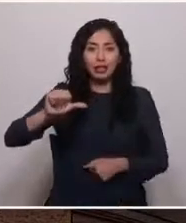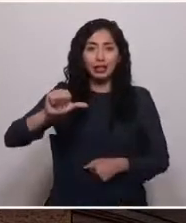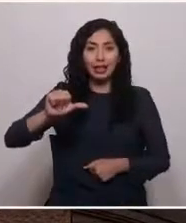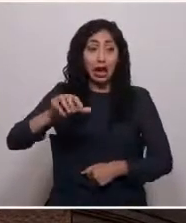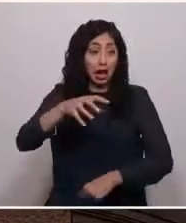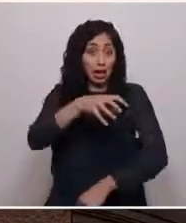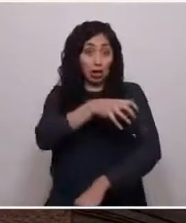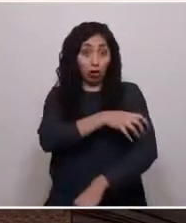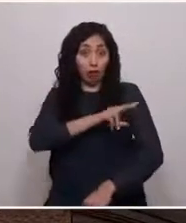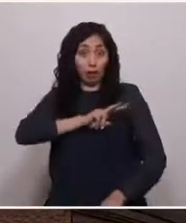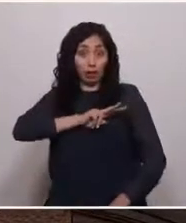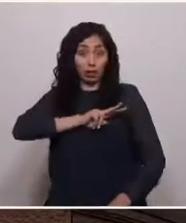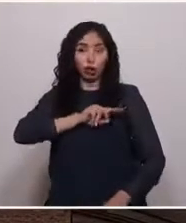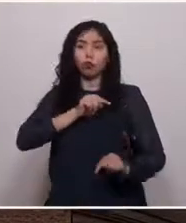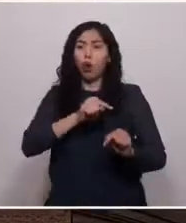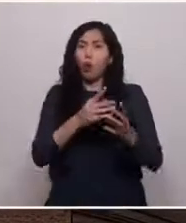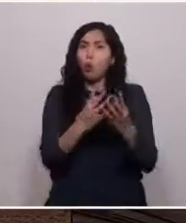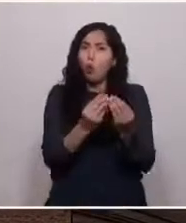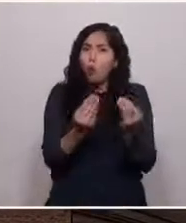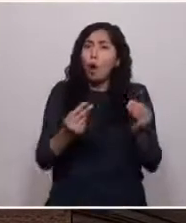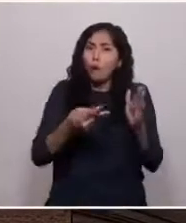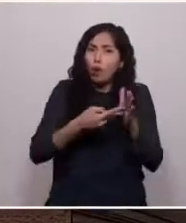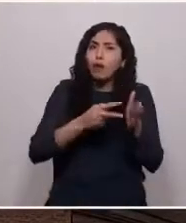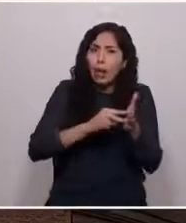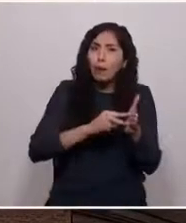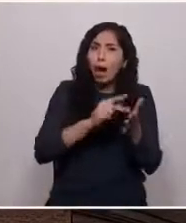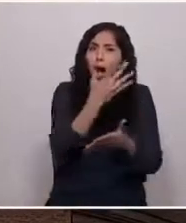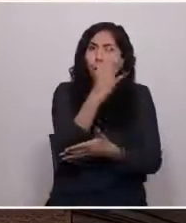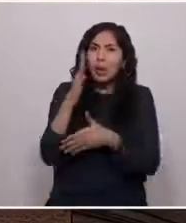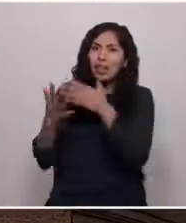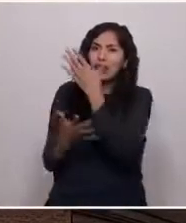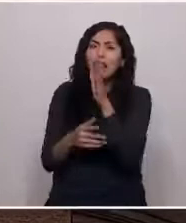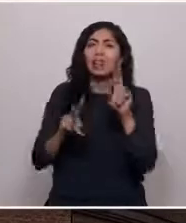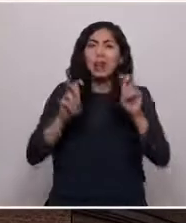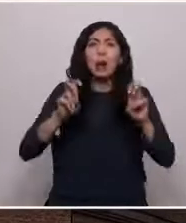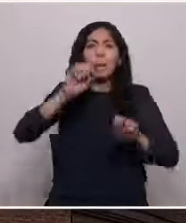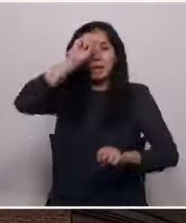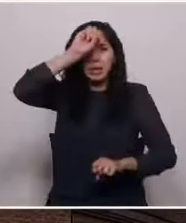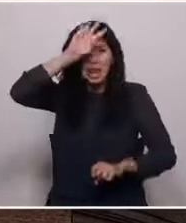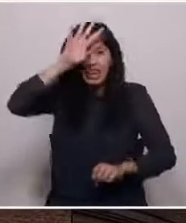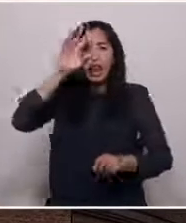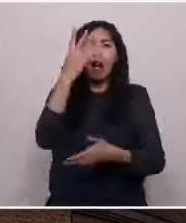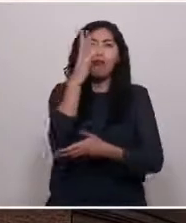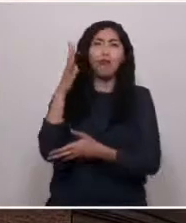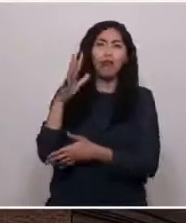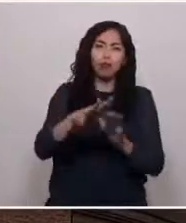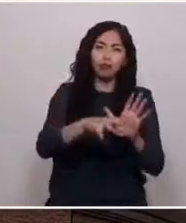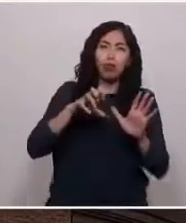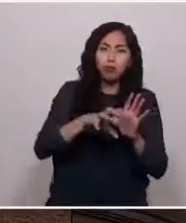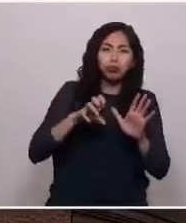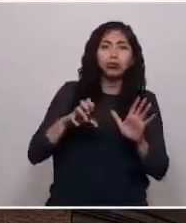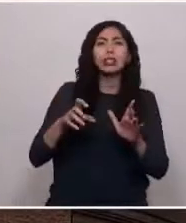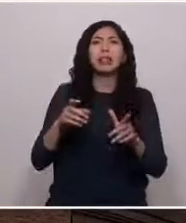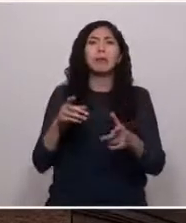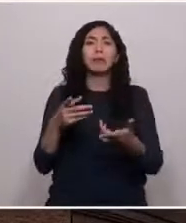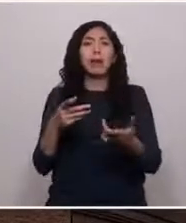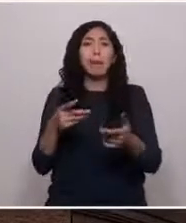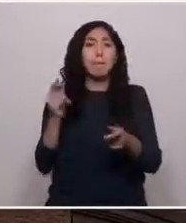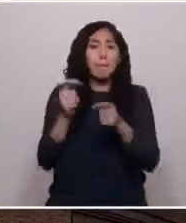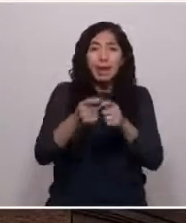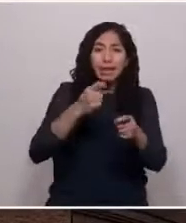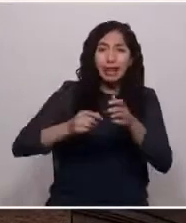que concentra una gran cantidad de conflictos ambientales la minería la extracción forestal los áridos monocultivo pesca industrial